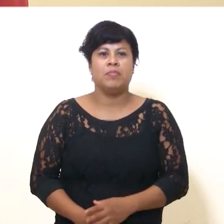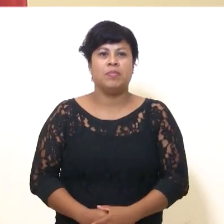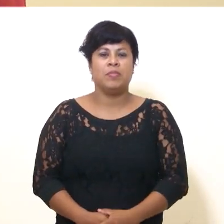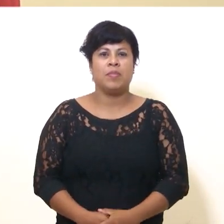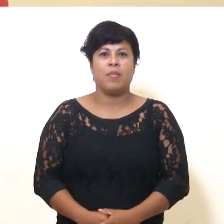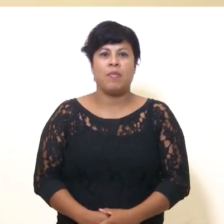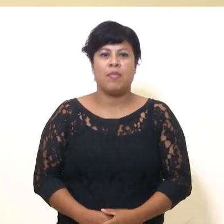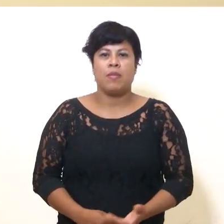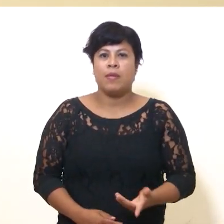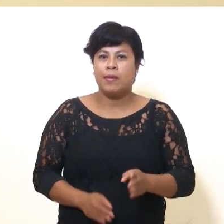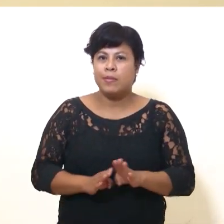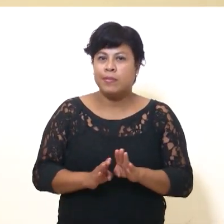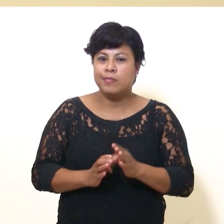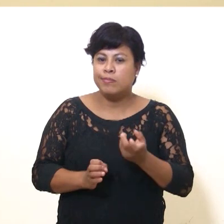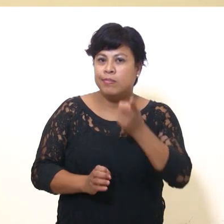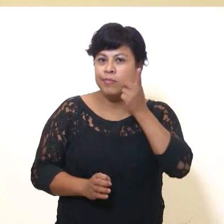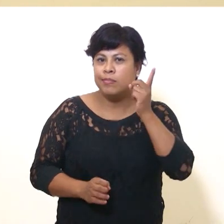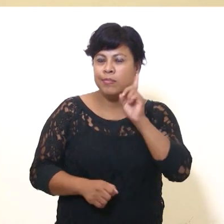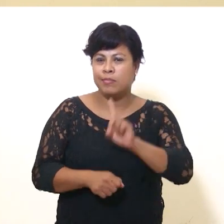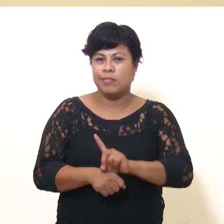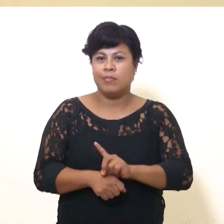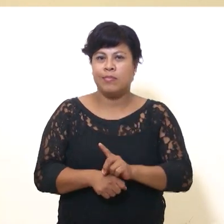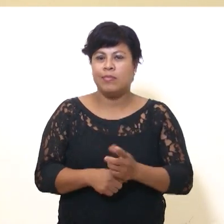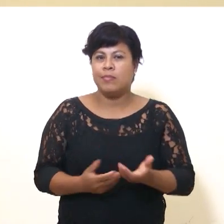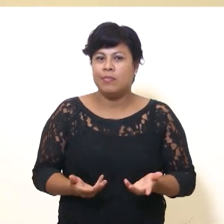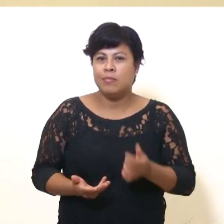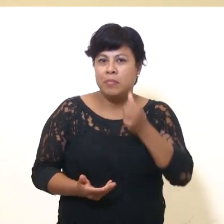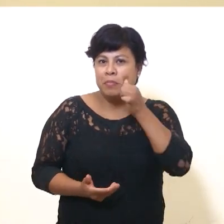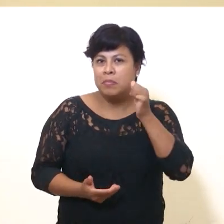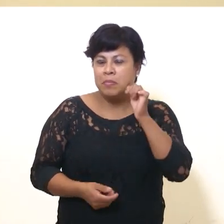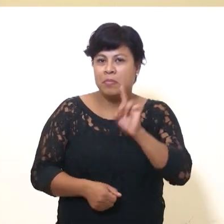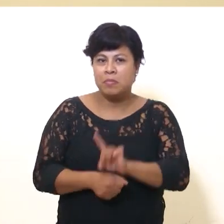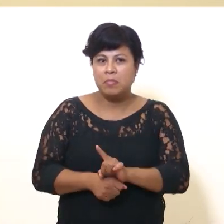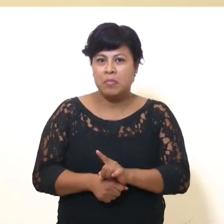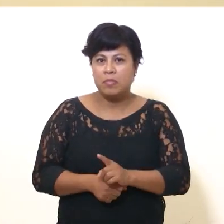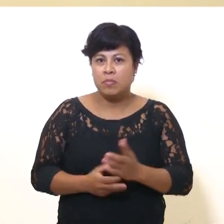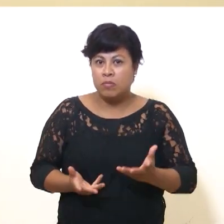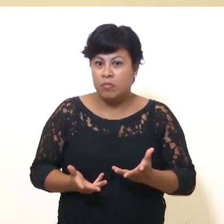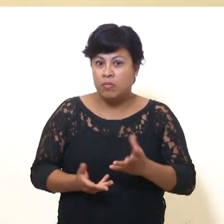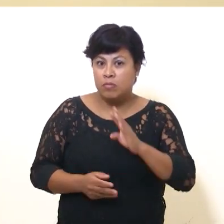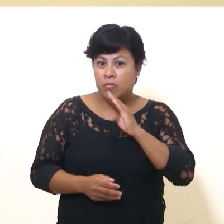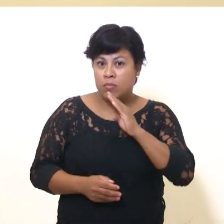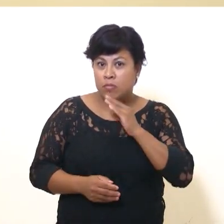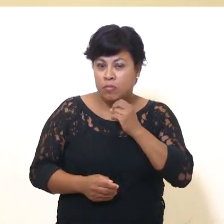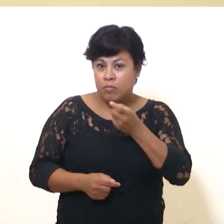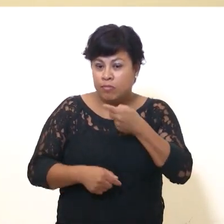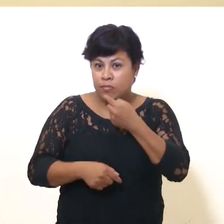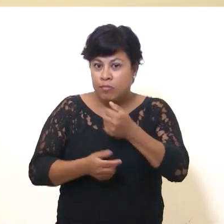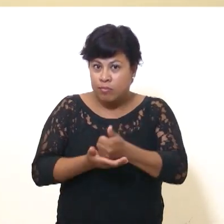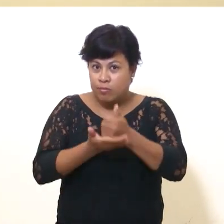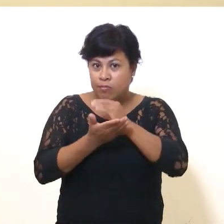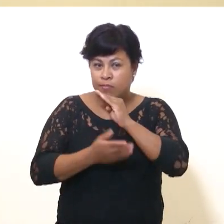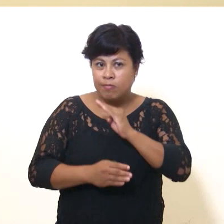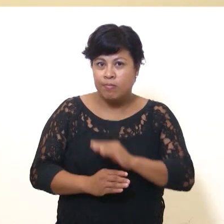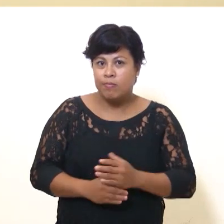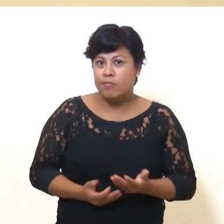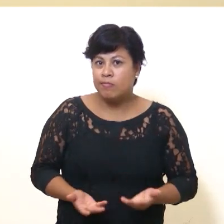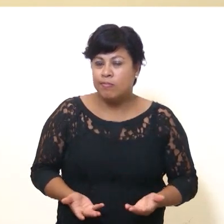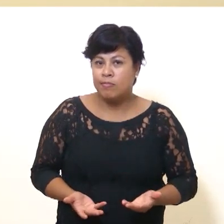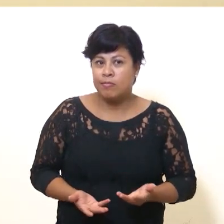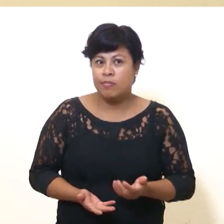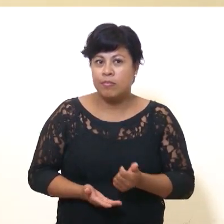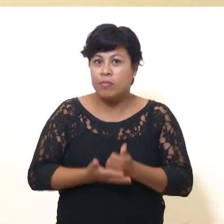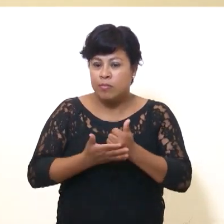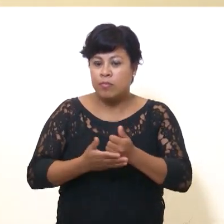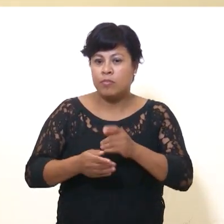Muy bien, eso me da muchísimo gusto. ¿Qué tal, cómo estuvo su día de ayer? ¿Hicieron caso a las recomendaciones? ¿Ayudaron a